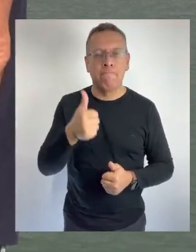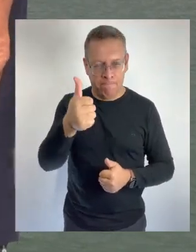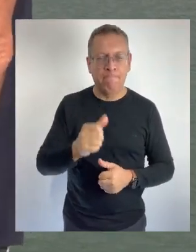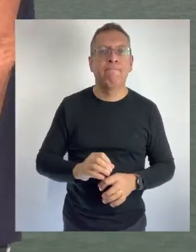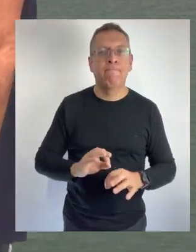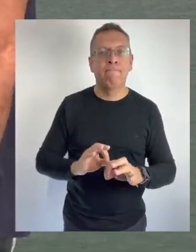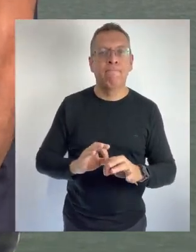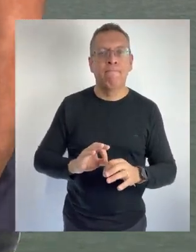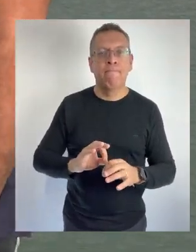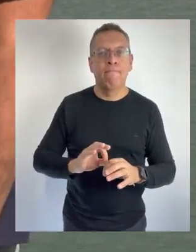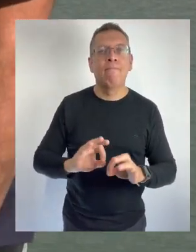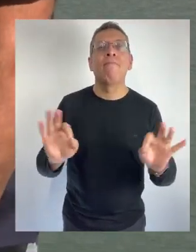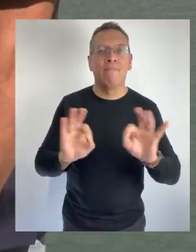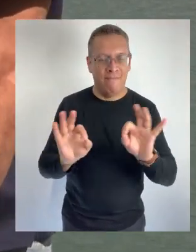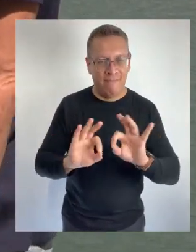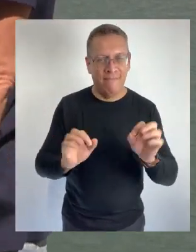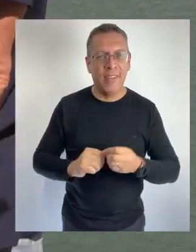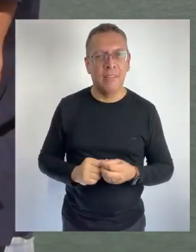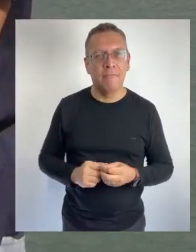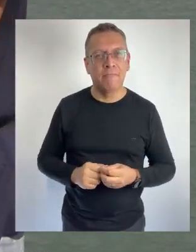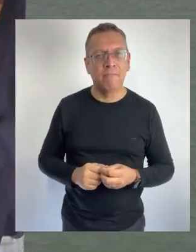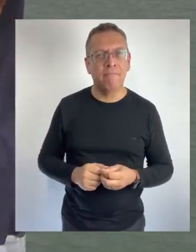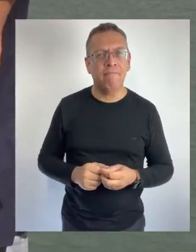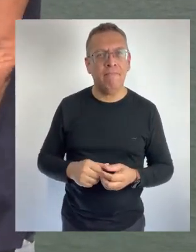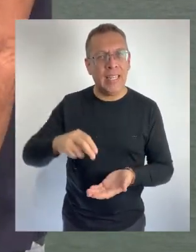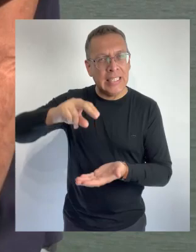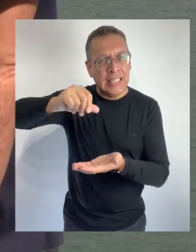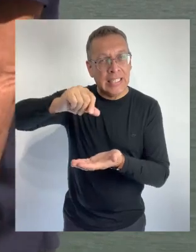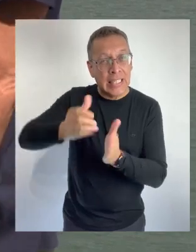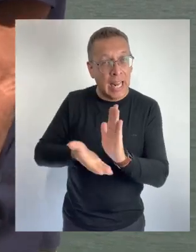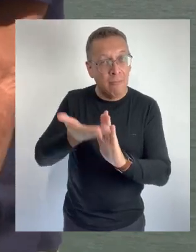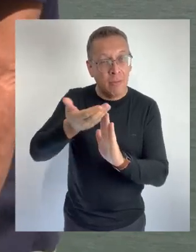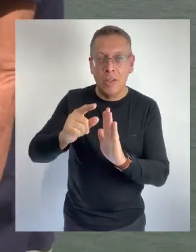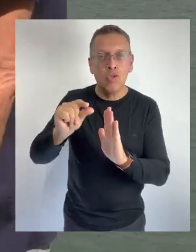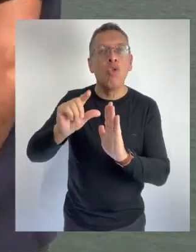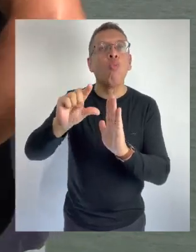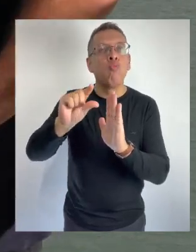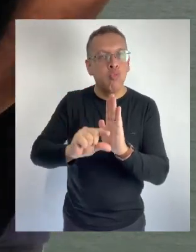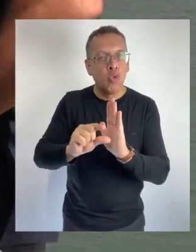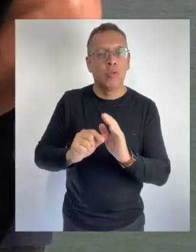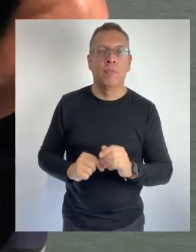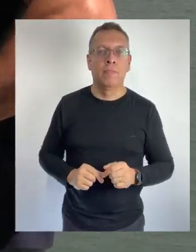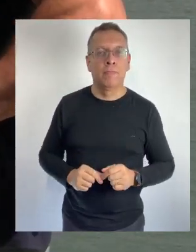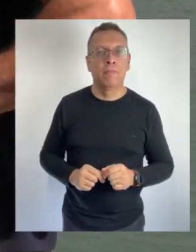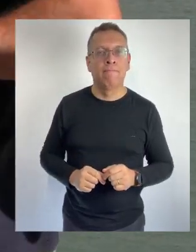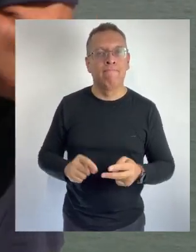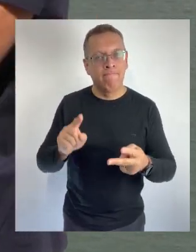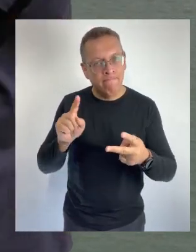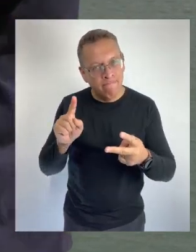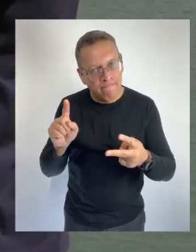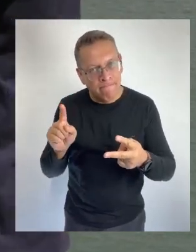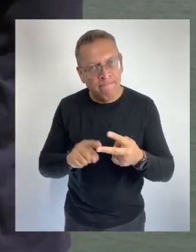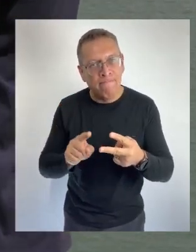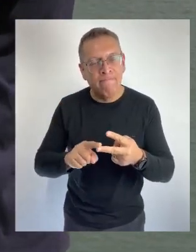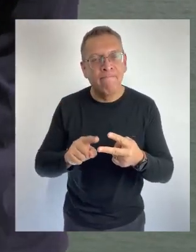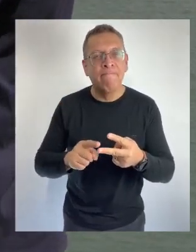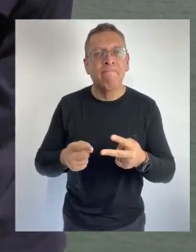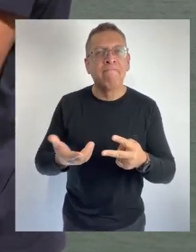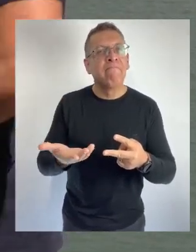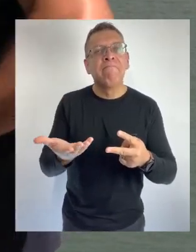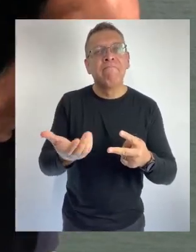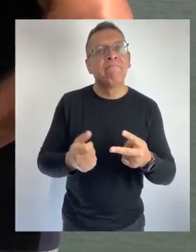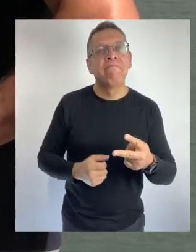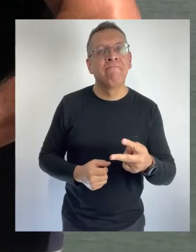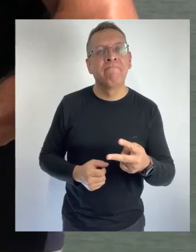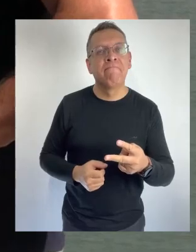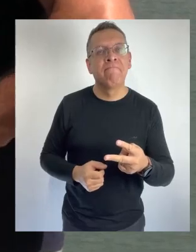algo con poco grasa, poco sal. ¿Ya? Estoy haciendo a utilizar un